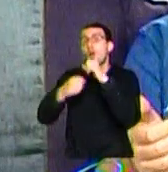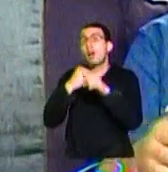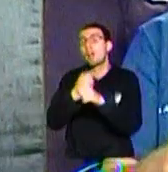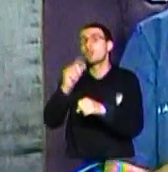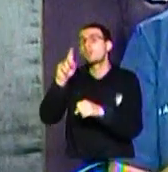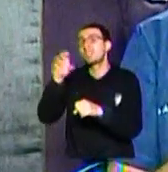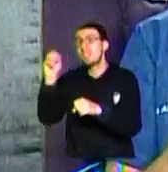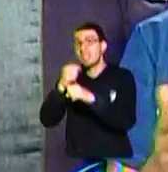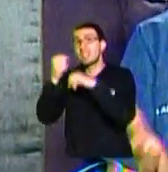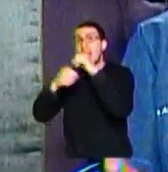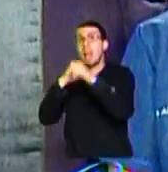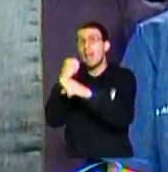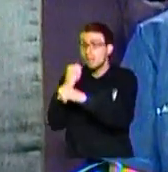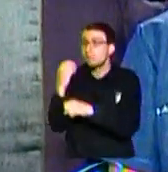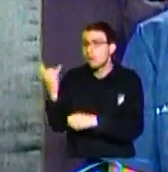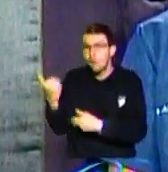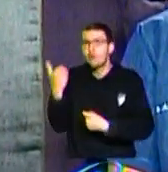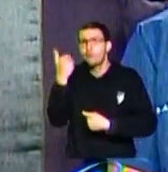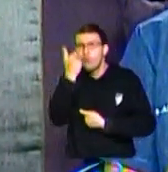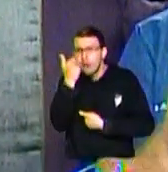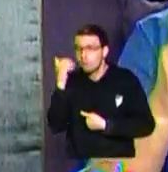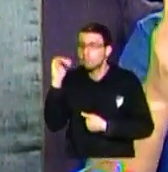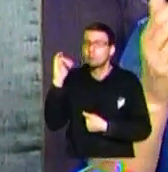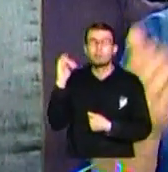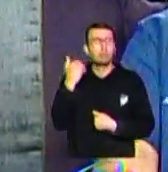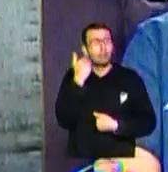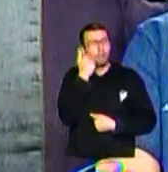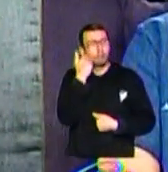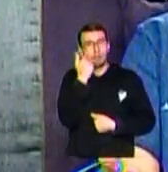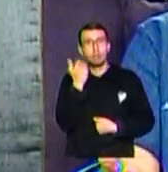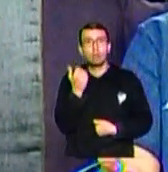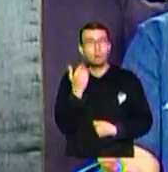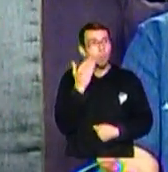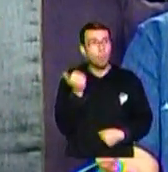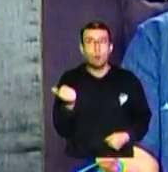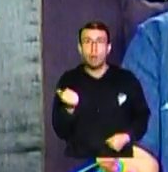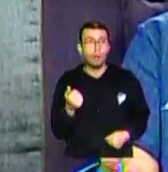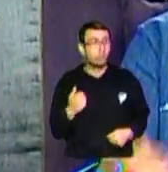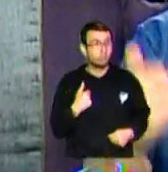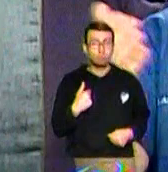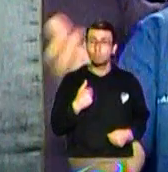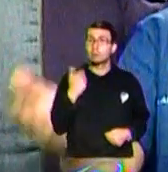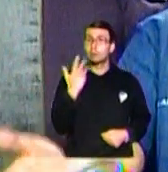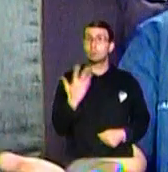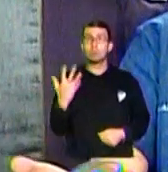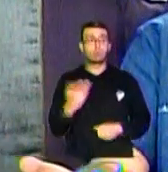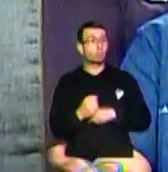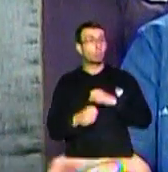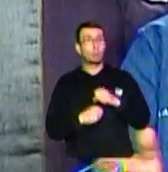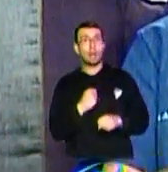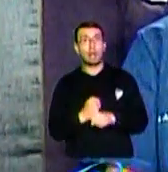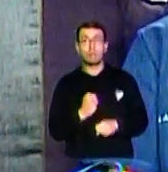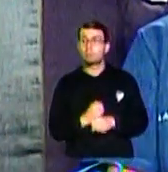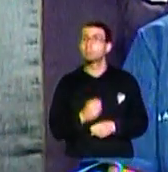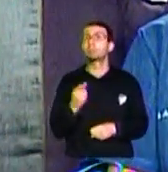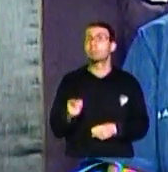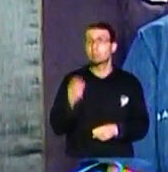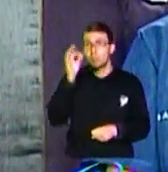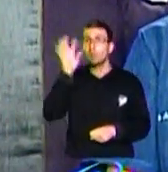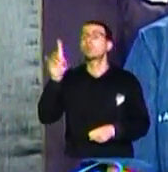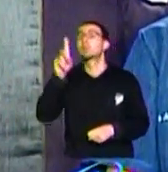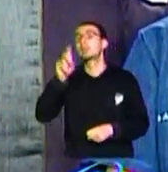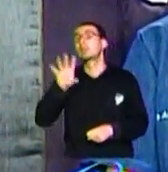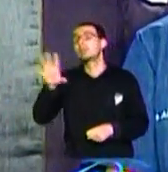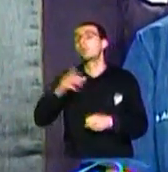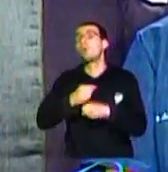60 años. Pero como esto no es matemático, una mujer que le iba a dar su lesión a los 55, pues perfectamente puede llegar a los 65 con